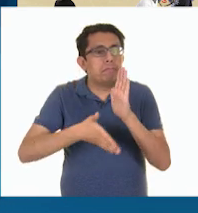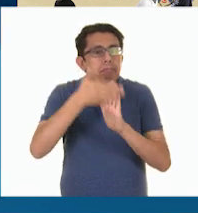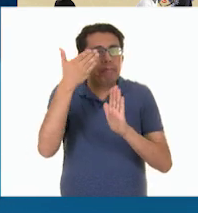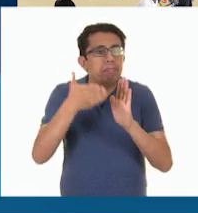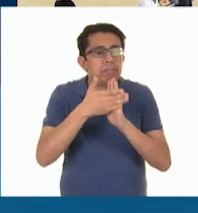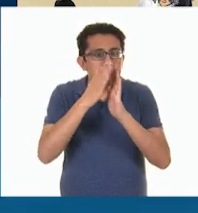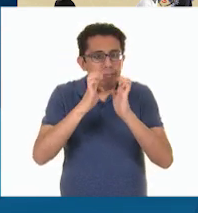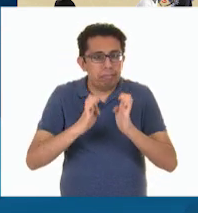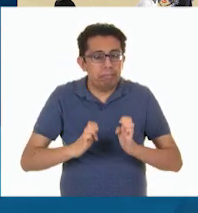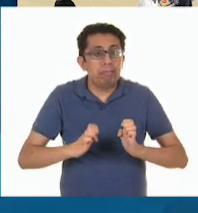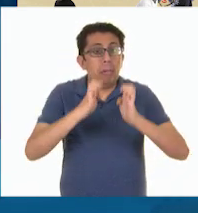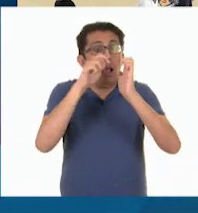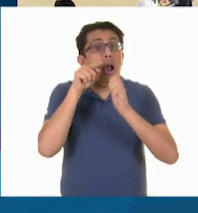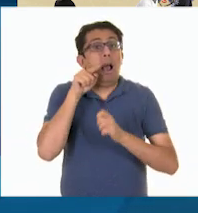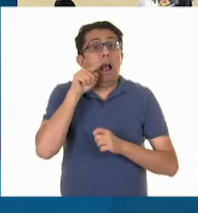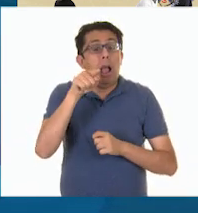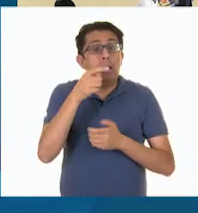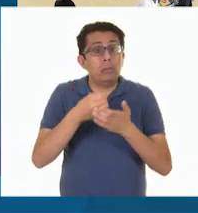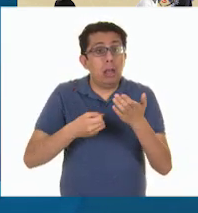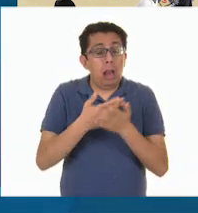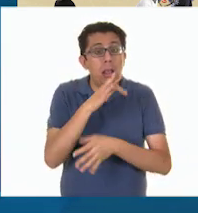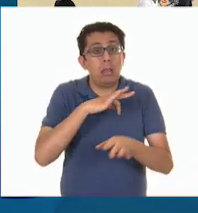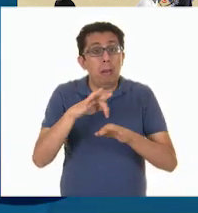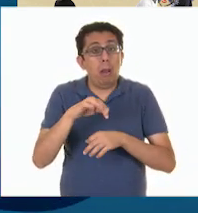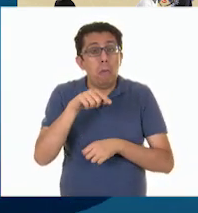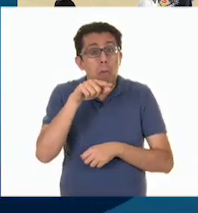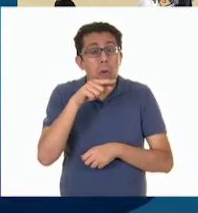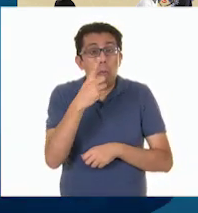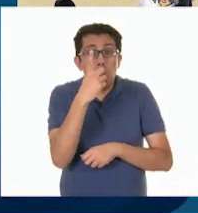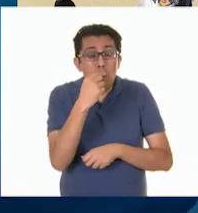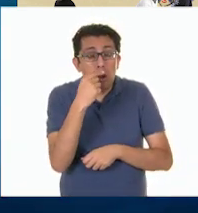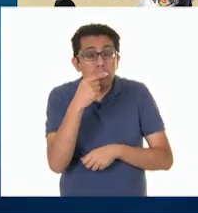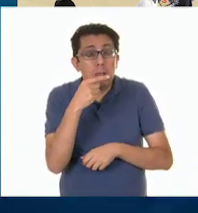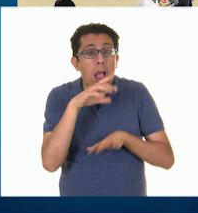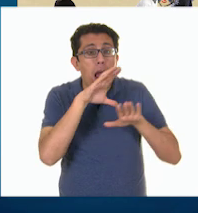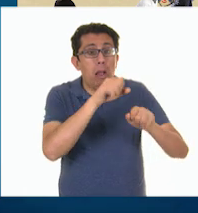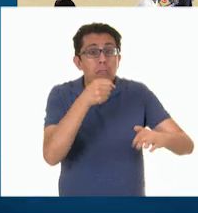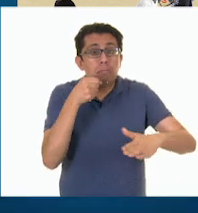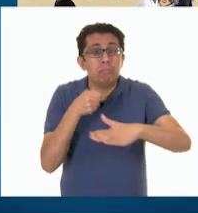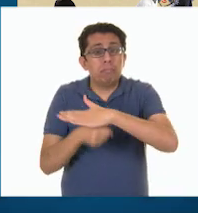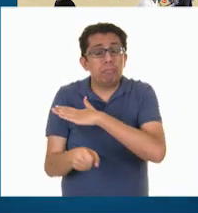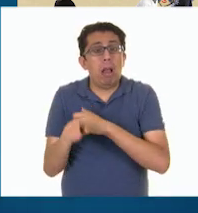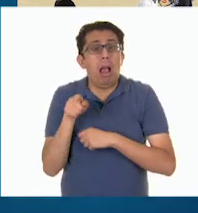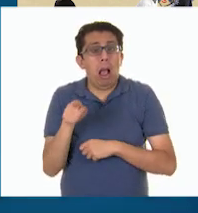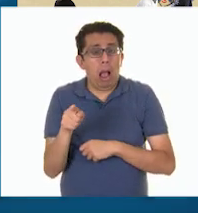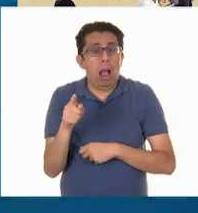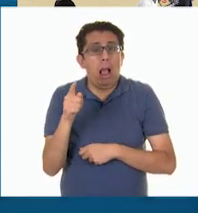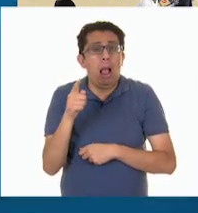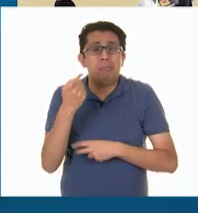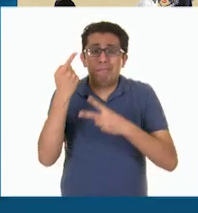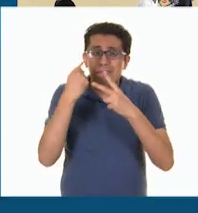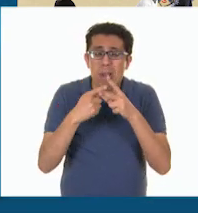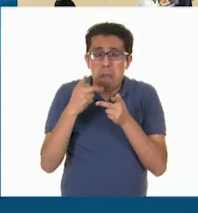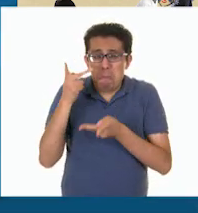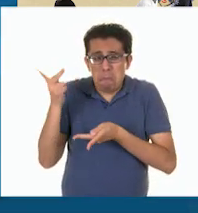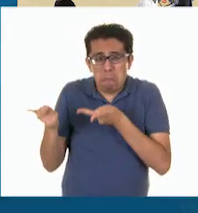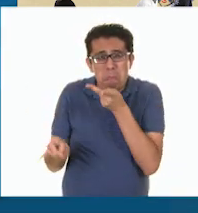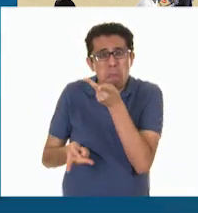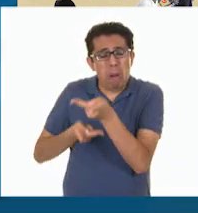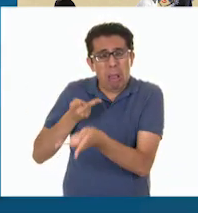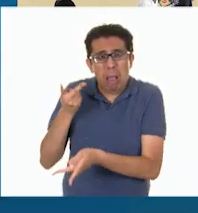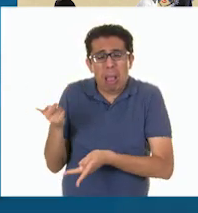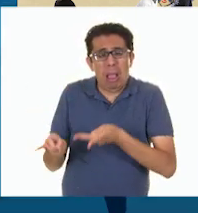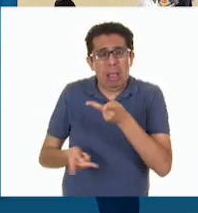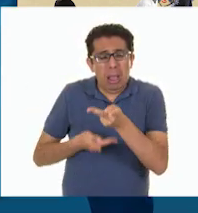trabajo, policías locales lo detuvieron y remitieron al Ministerio Público. Ahí inició un interrogatorio que trató de